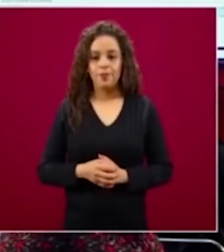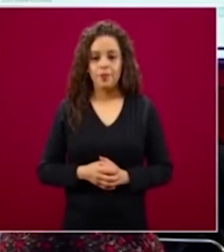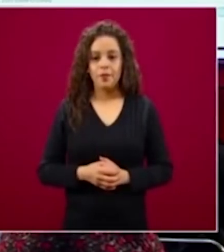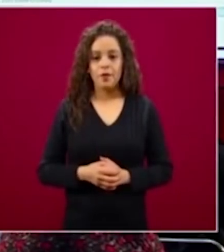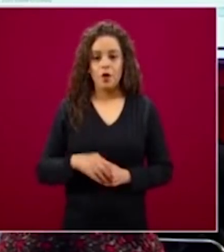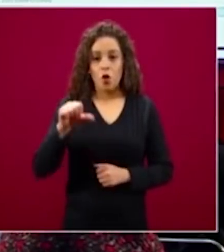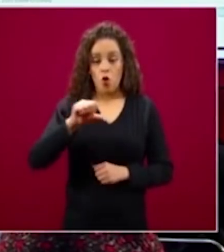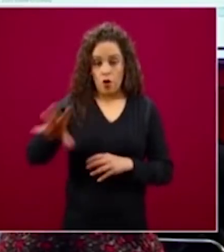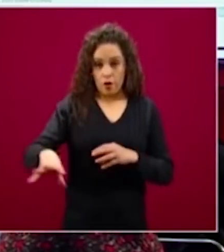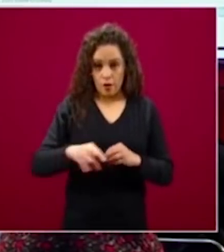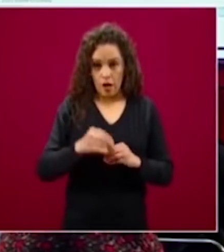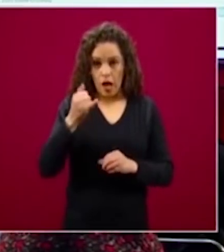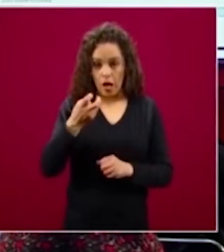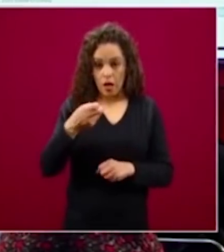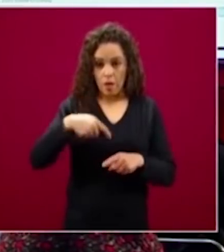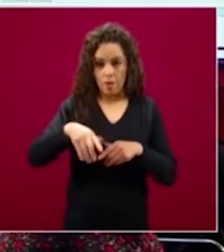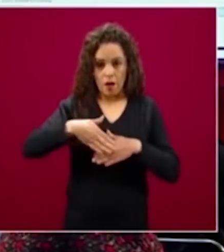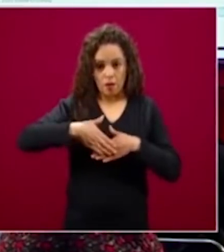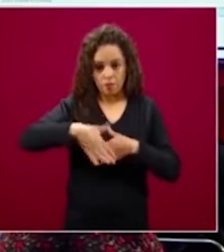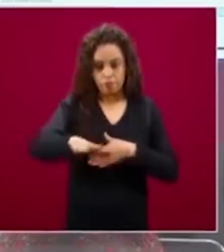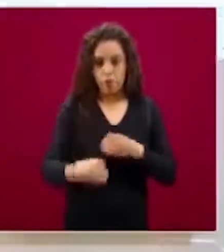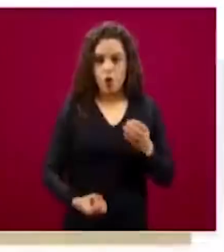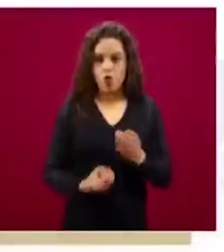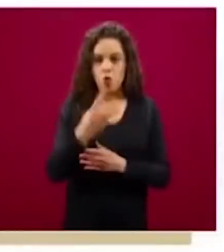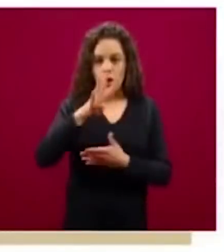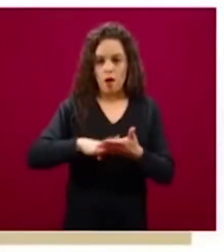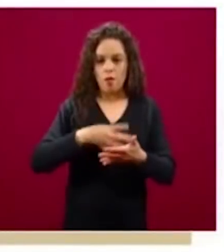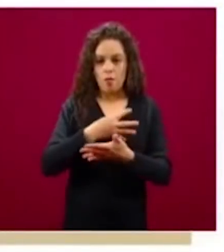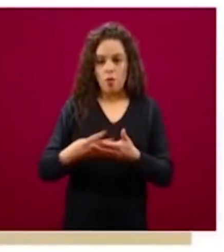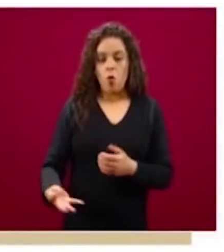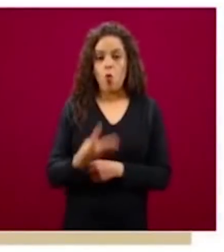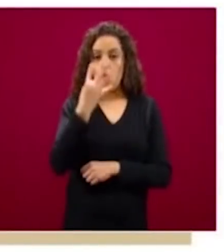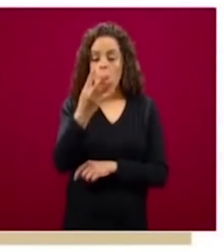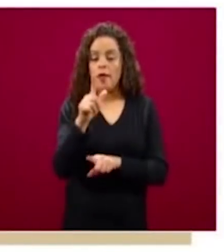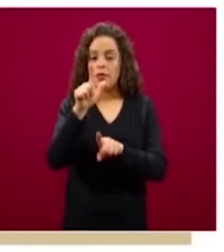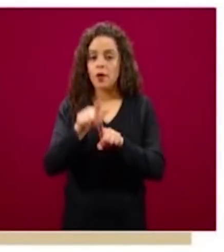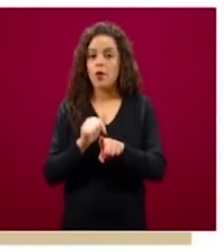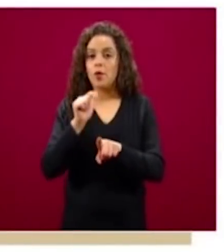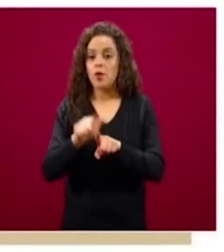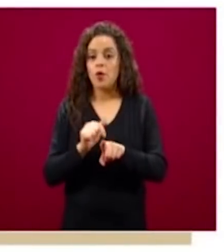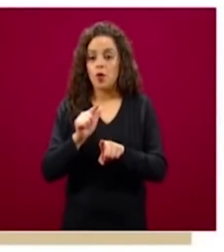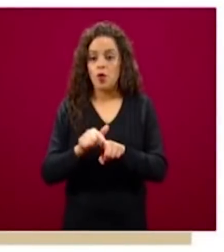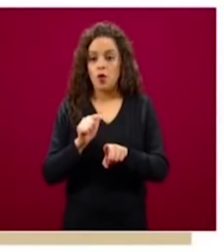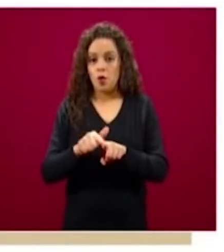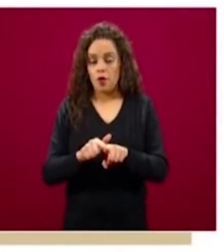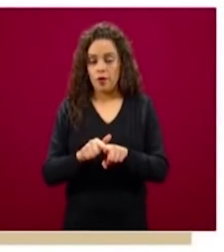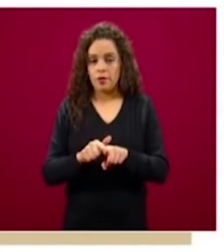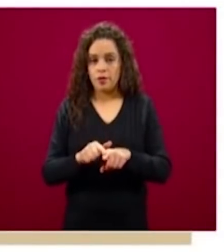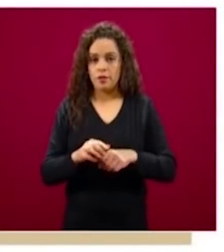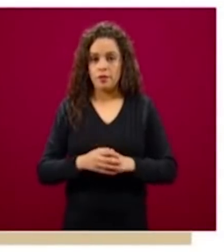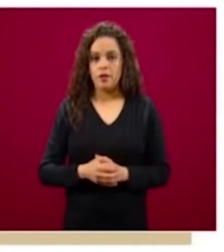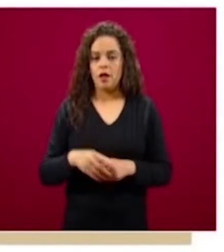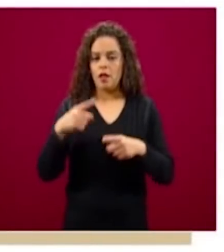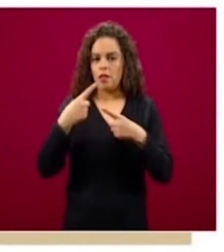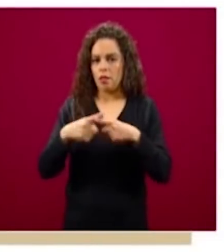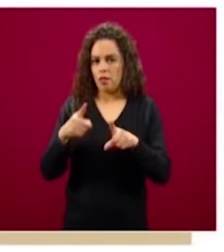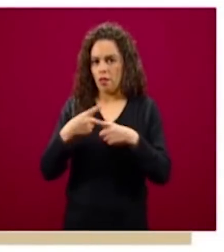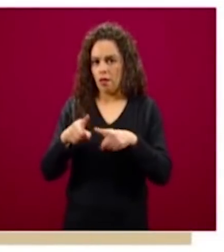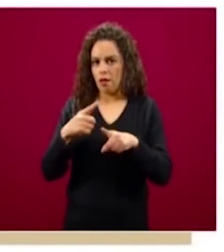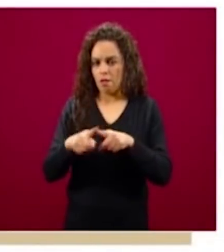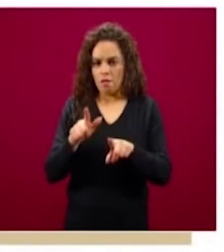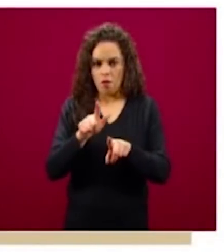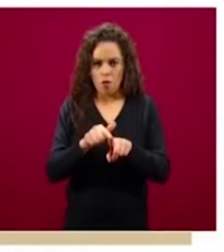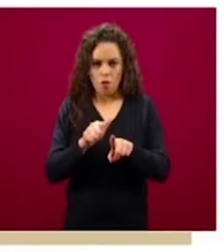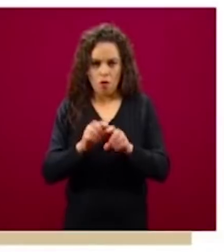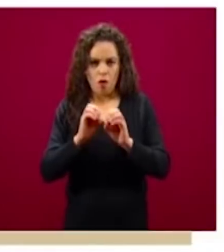adelante, una nueva escala de 4 colores, que es una escala de colores más o menos de diferentes variantes del